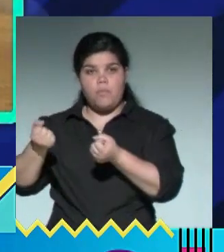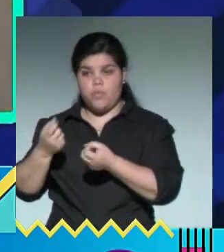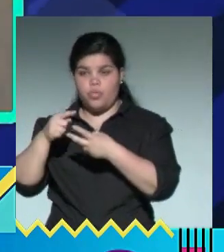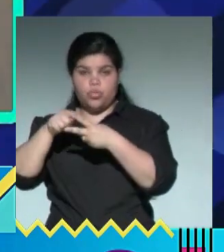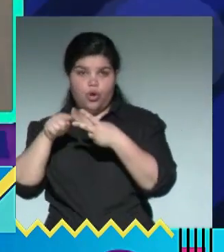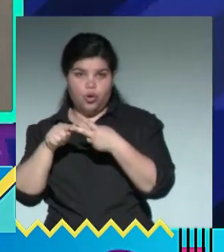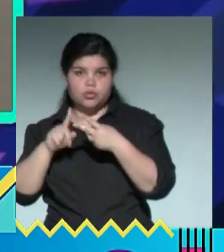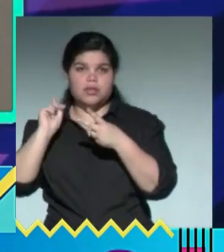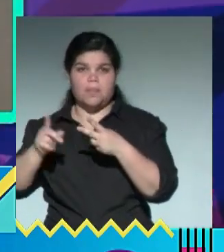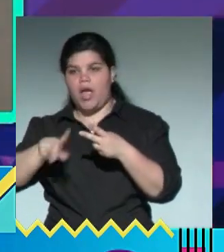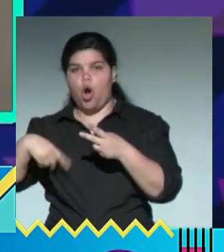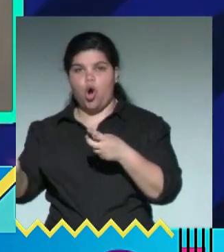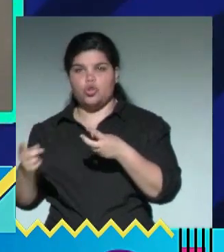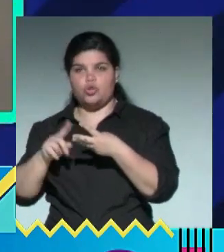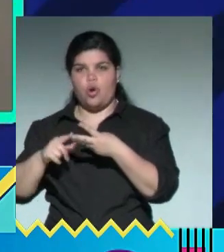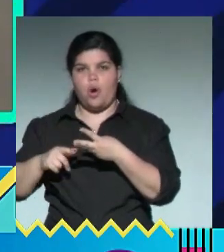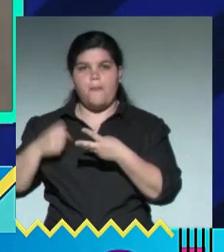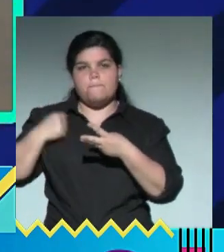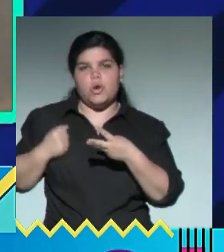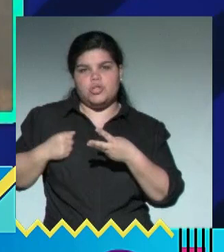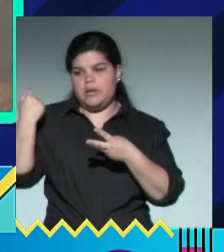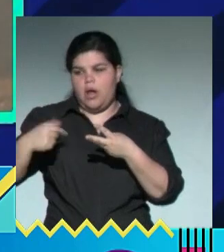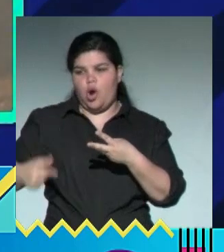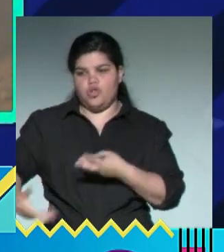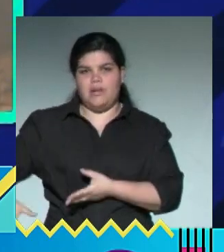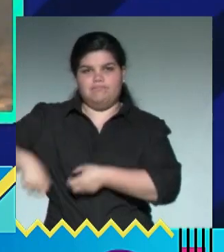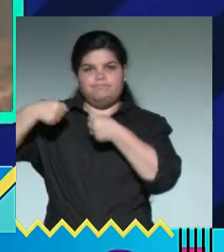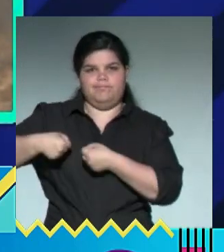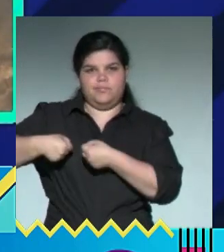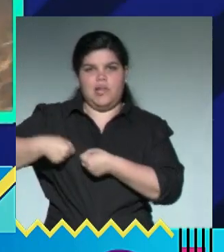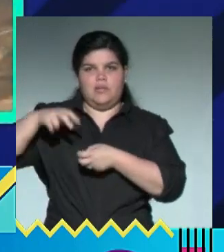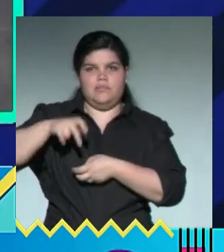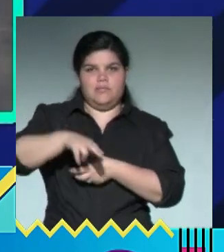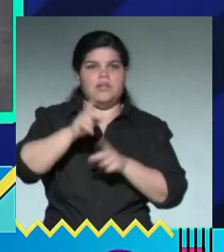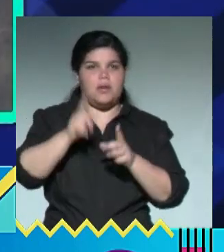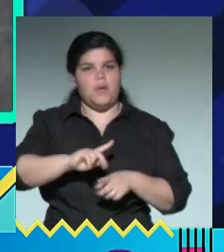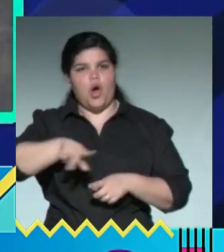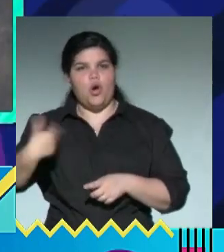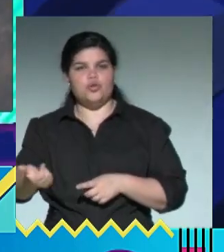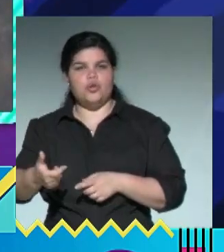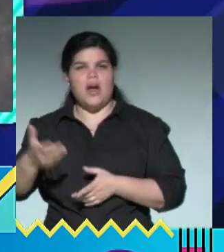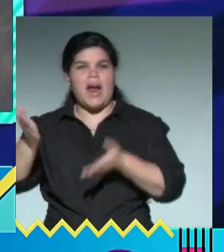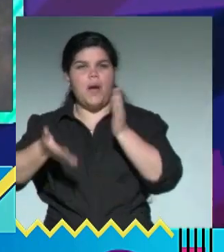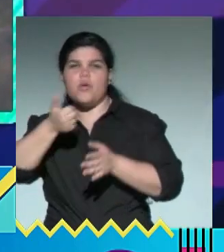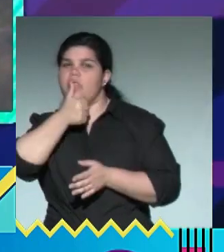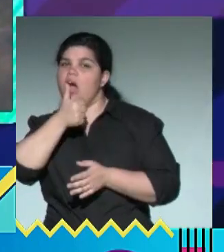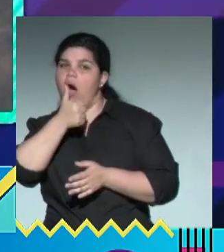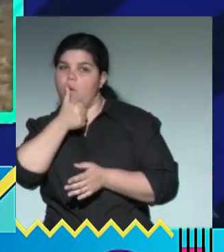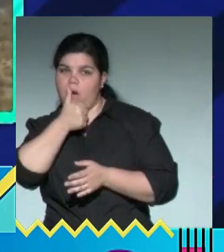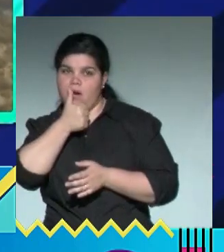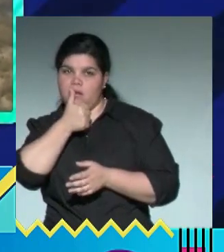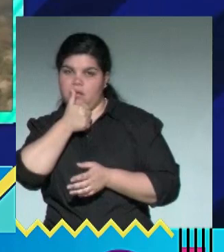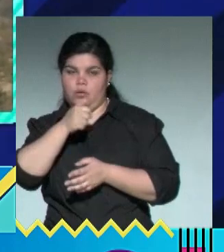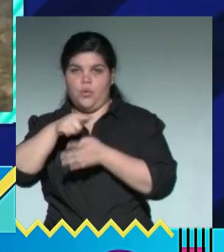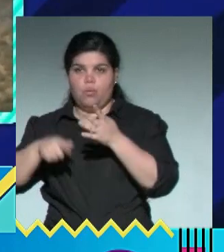con mochilas, con elementos de mano, ¿sí? Y un camión cisterna para poder abastecer el